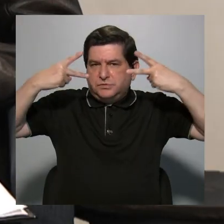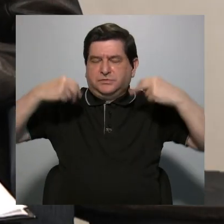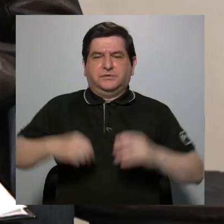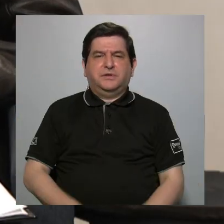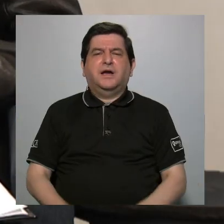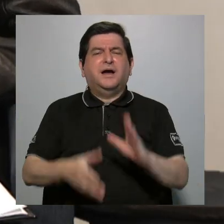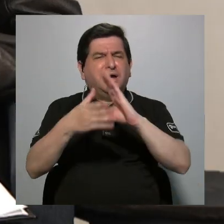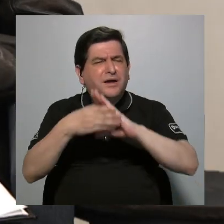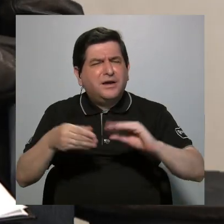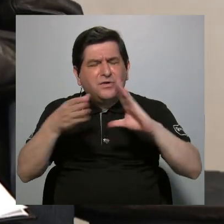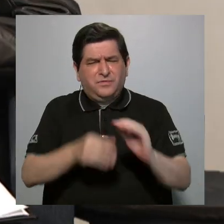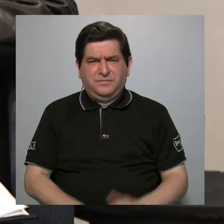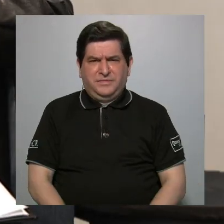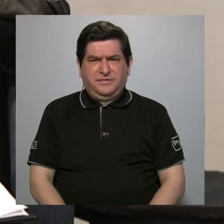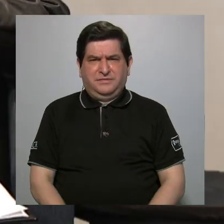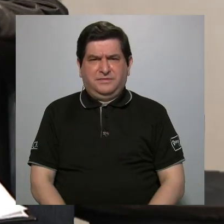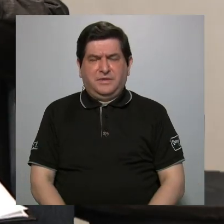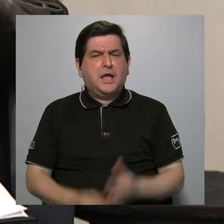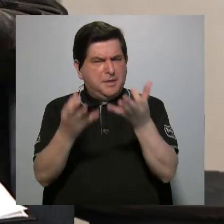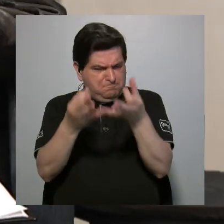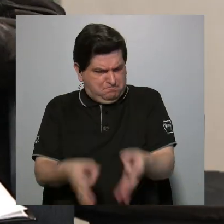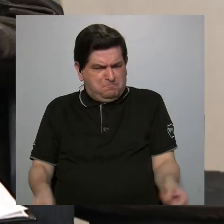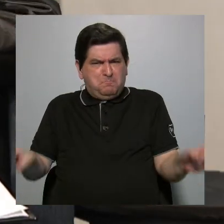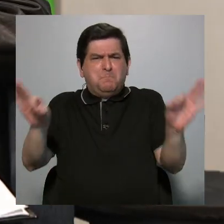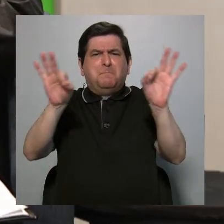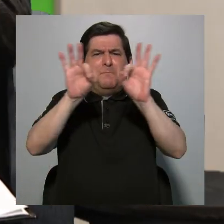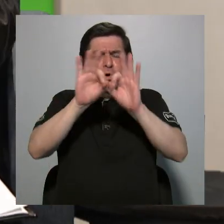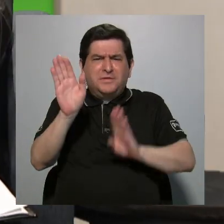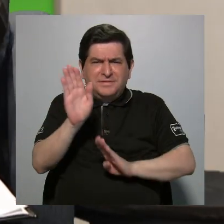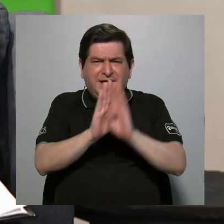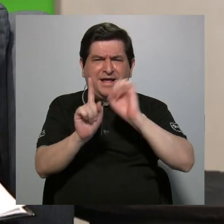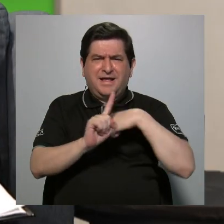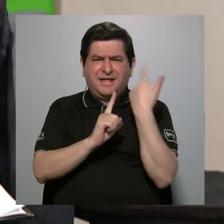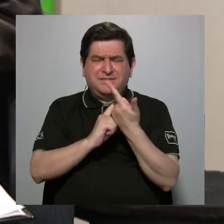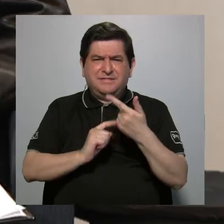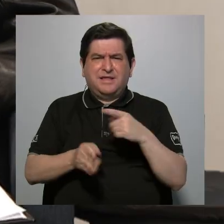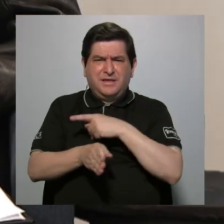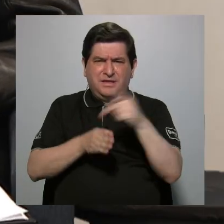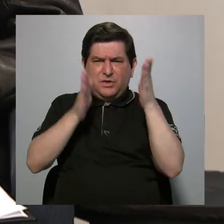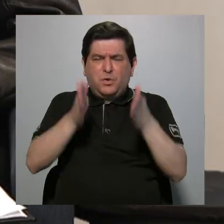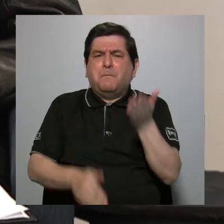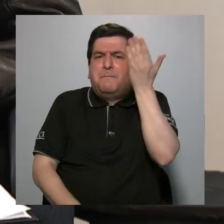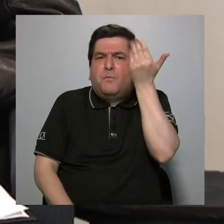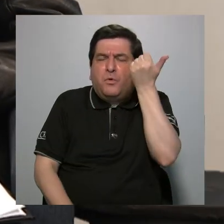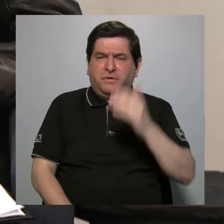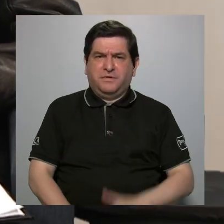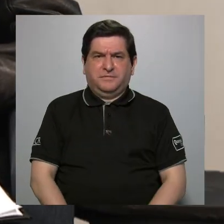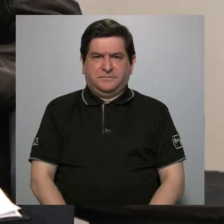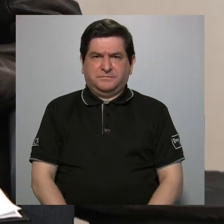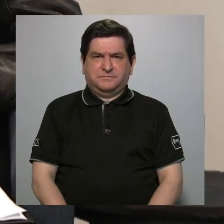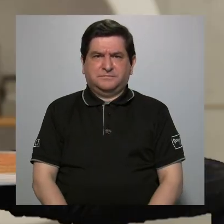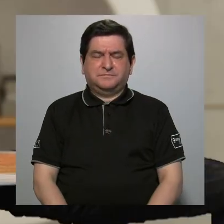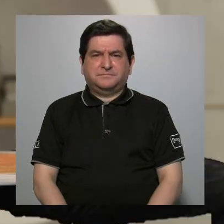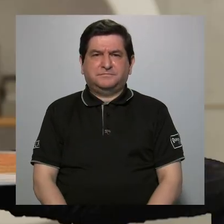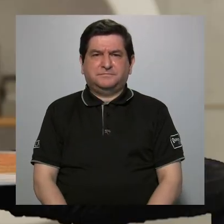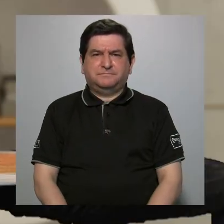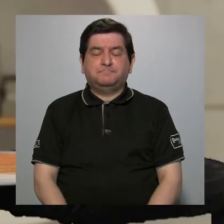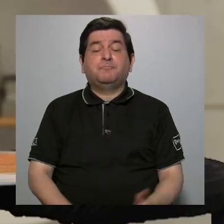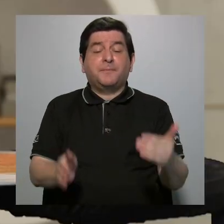biografía. Coméntenos, ¿por qué es tan importante ese desarrollo social del profesional?